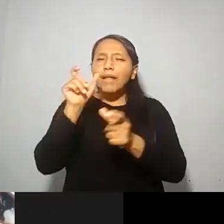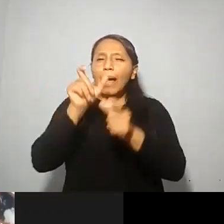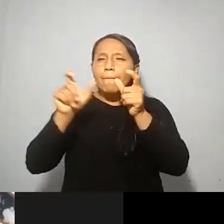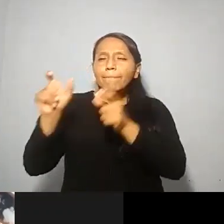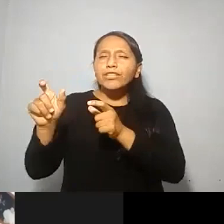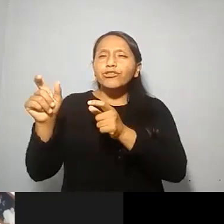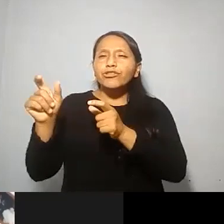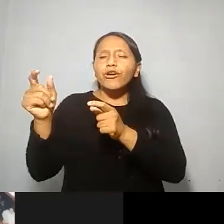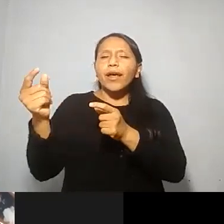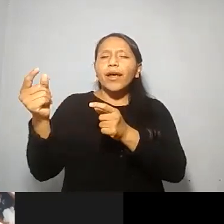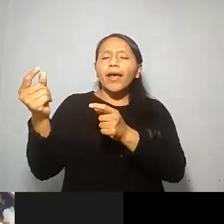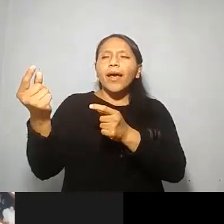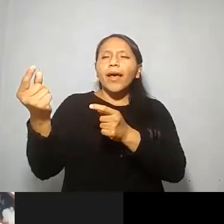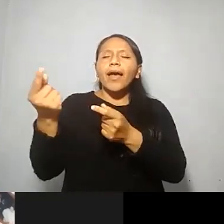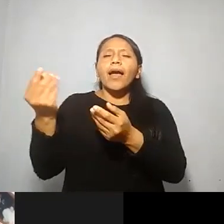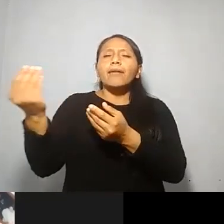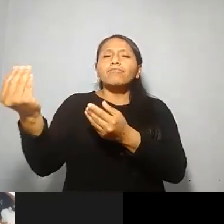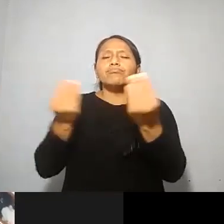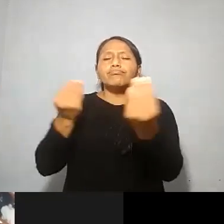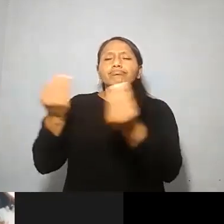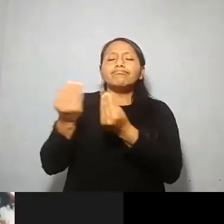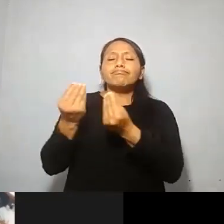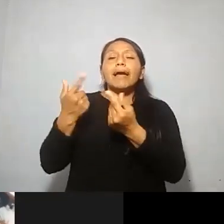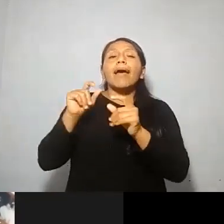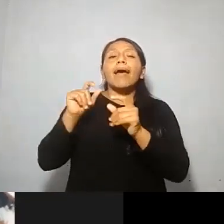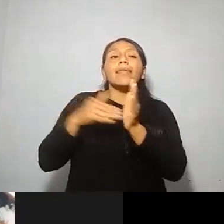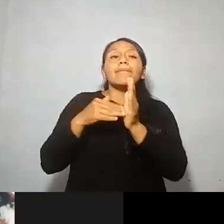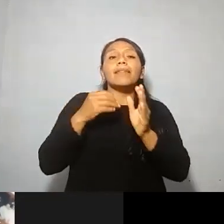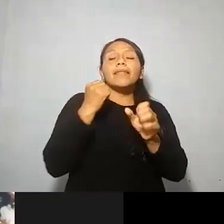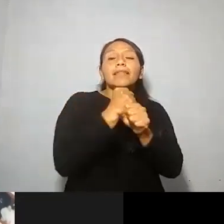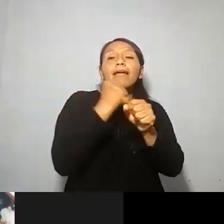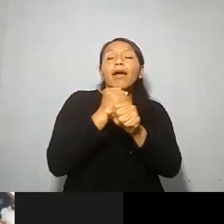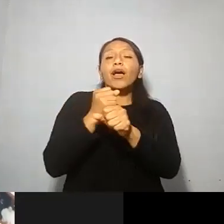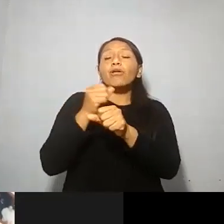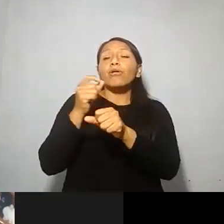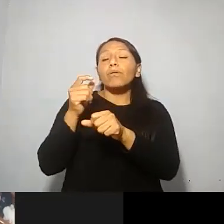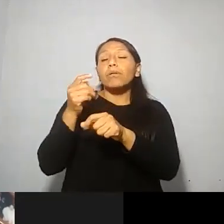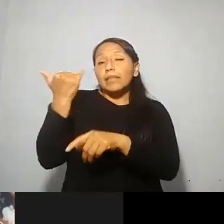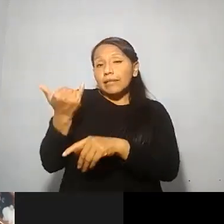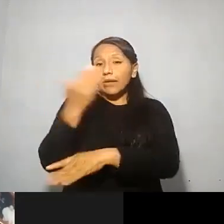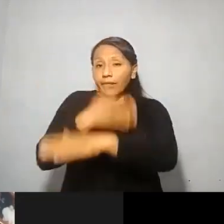candidatas a determinados empleos con una discapacidad.